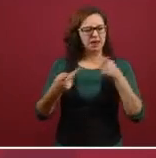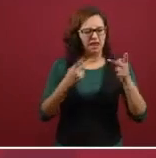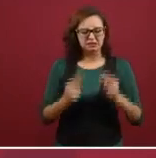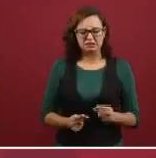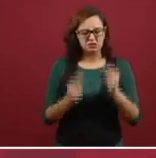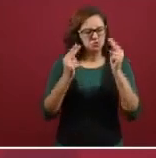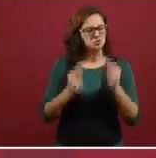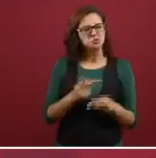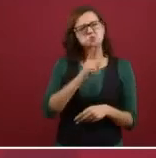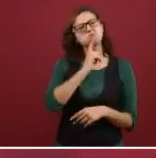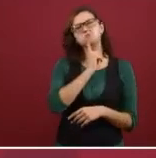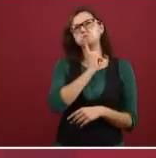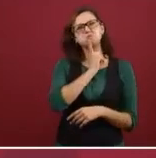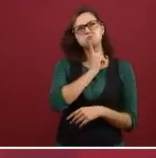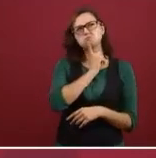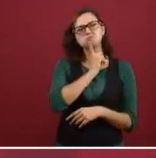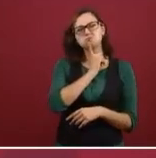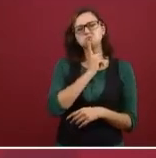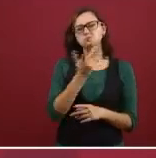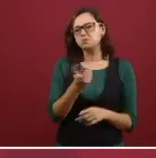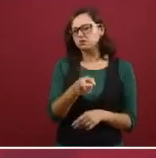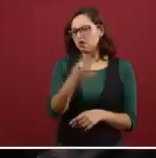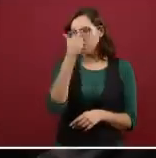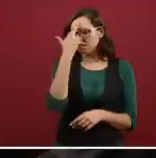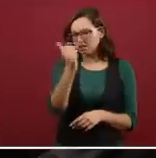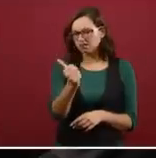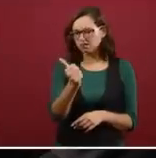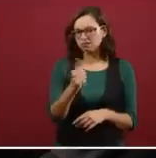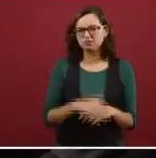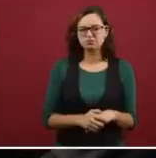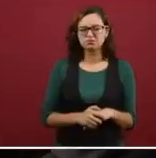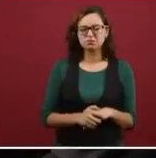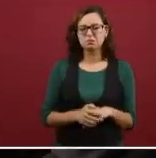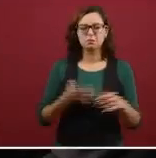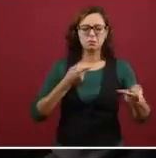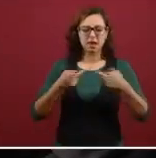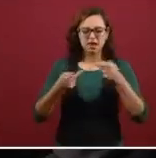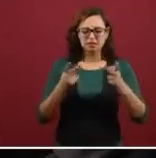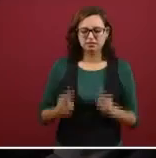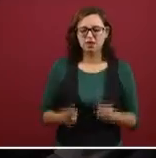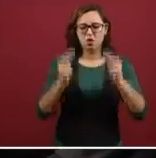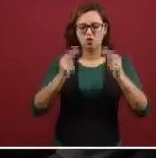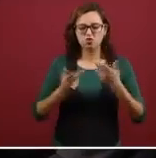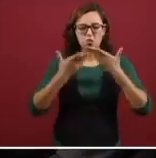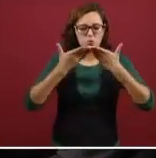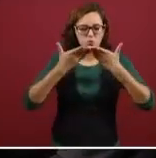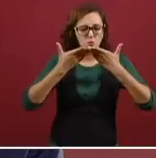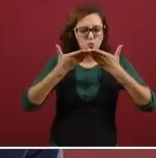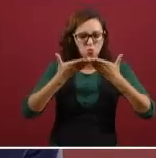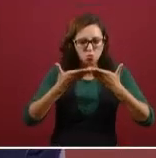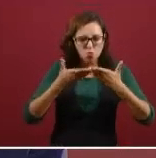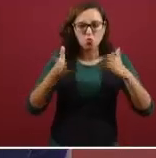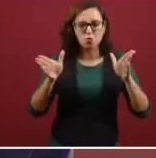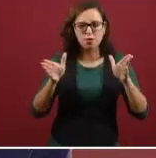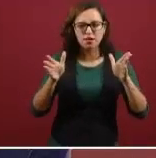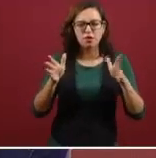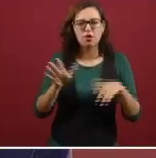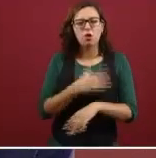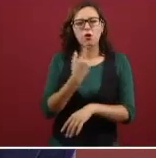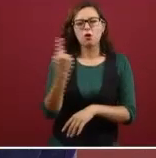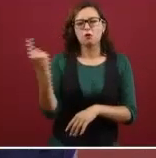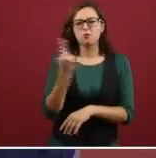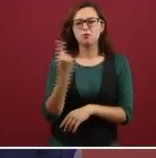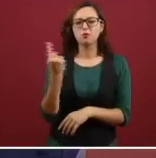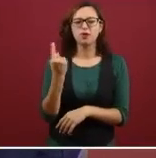ser plan de negocio público, porque los únicos negocios que deben de